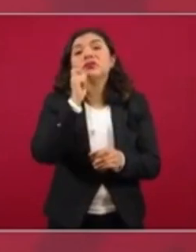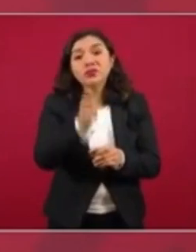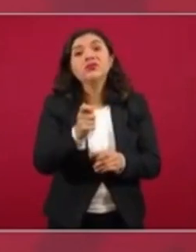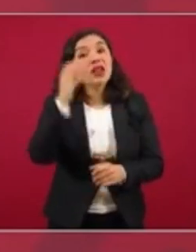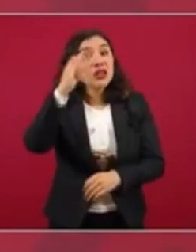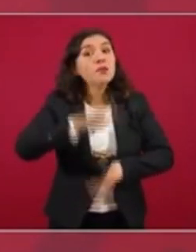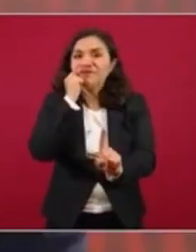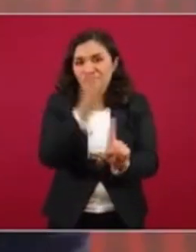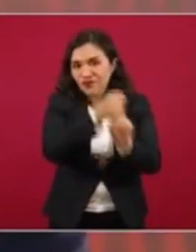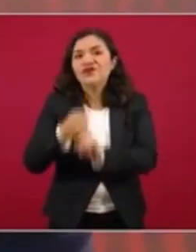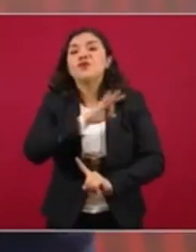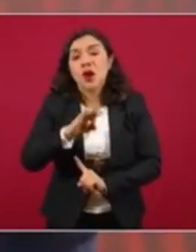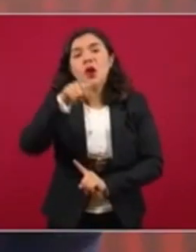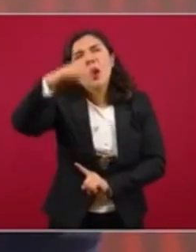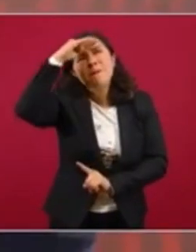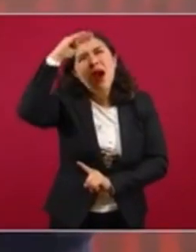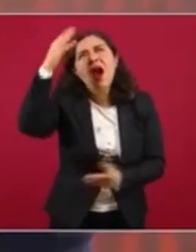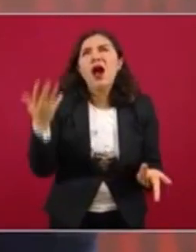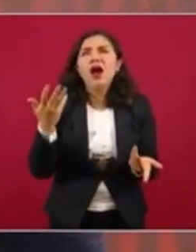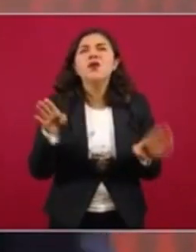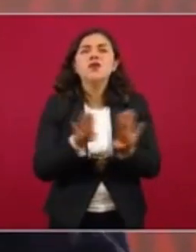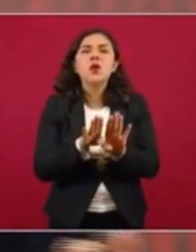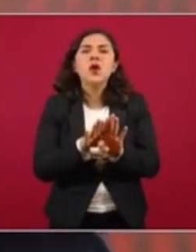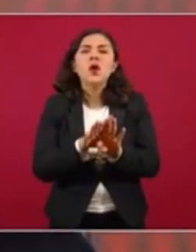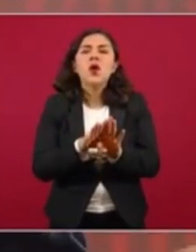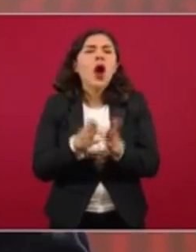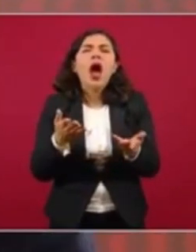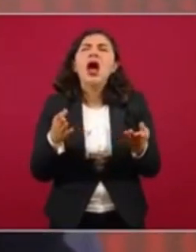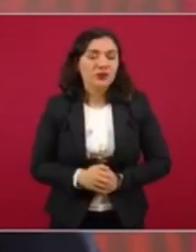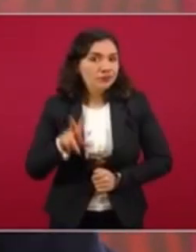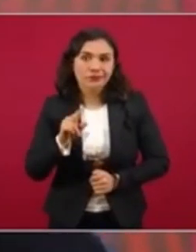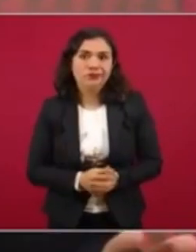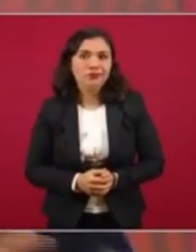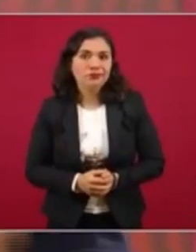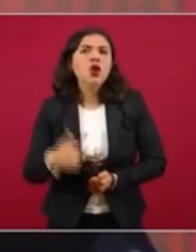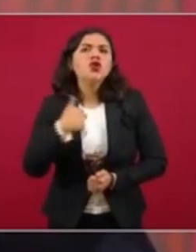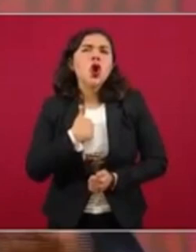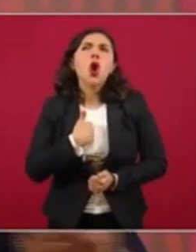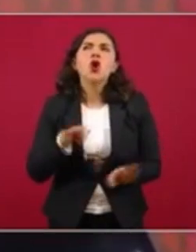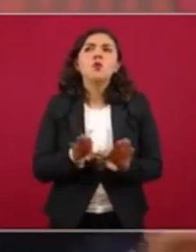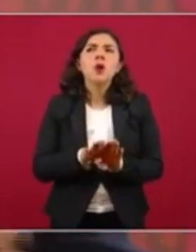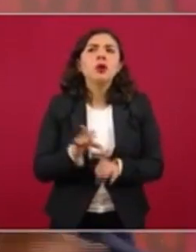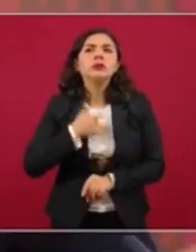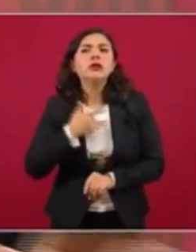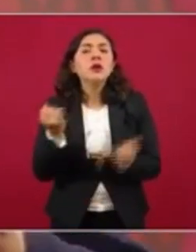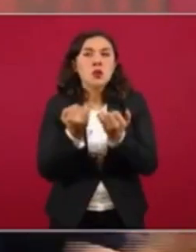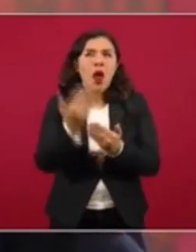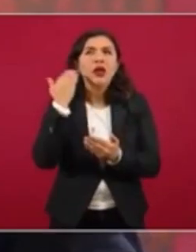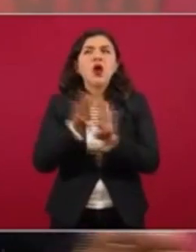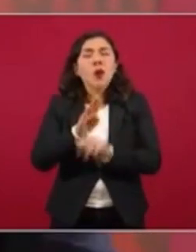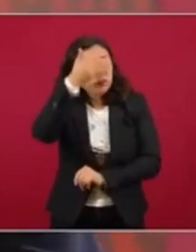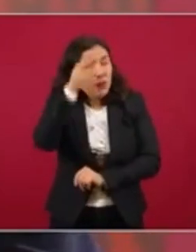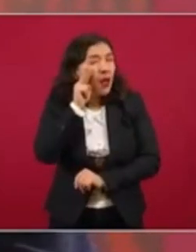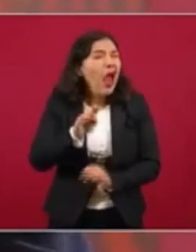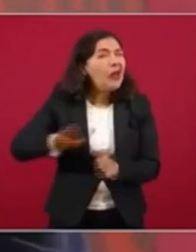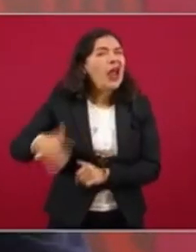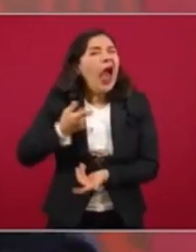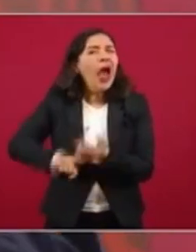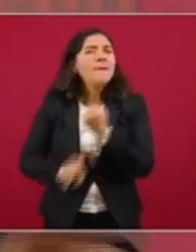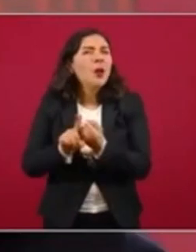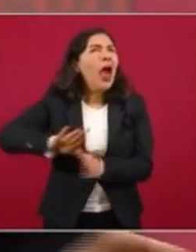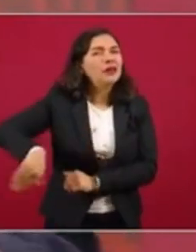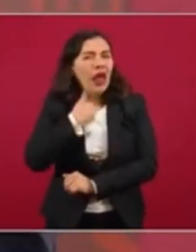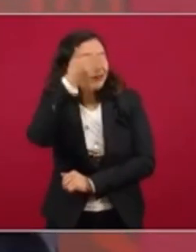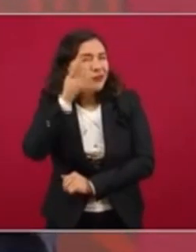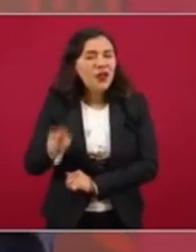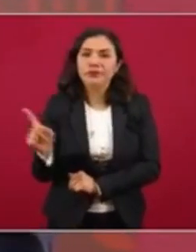son delitos graves. Y que no estén pensando de que es como antes, de que nos vamos a hacer como antes de la vista gorda. Porque